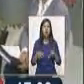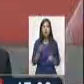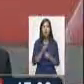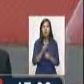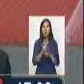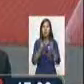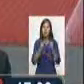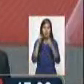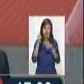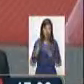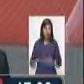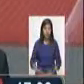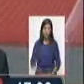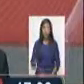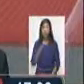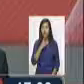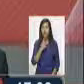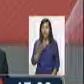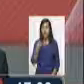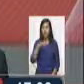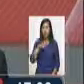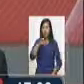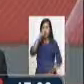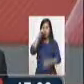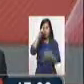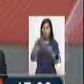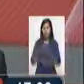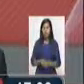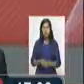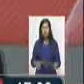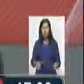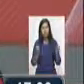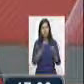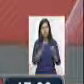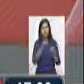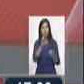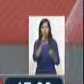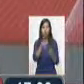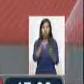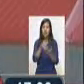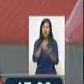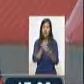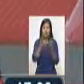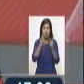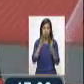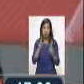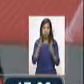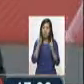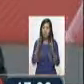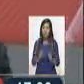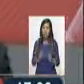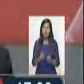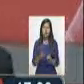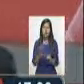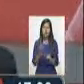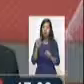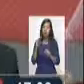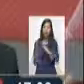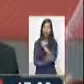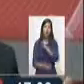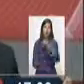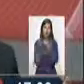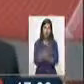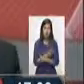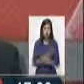las respuestas. Que 1 millón más de personas salgan a la extrema pobreza y se sumen a esos 3 que